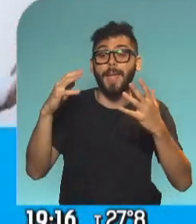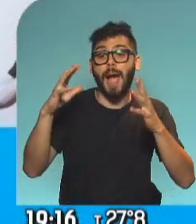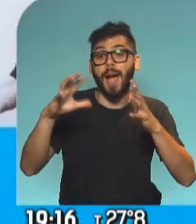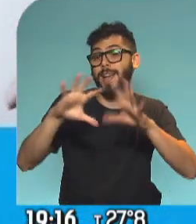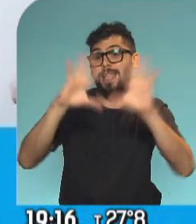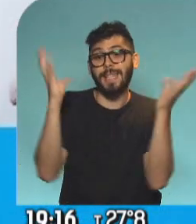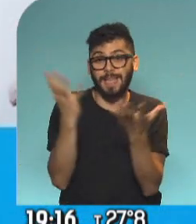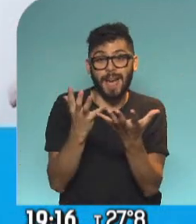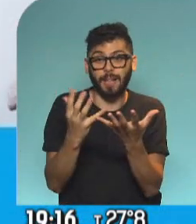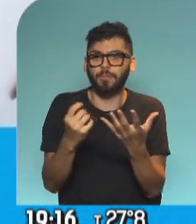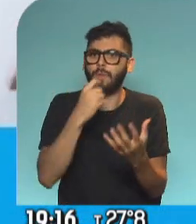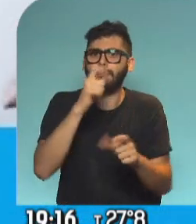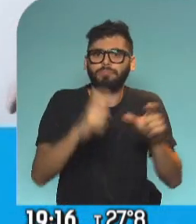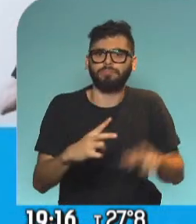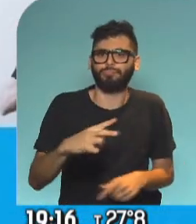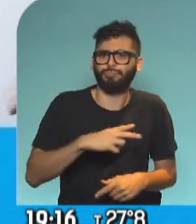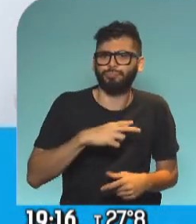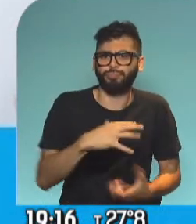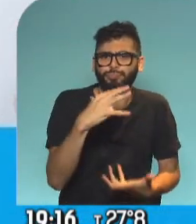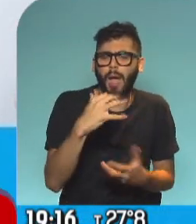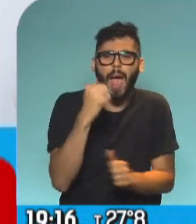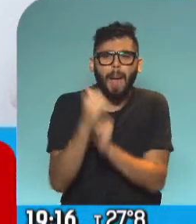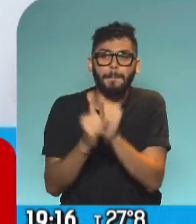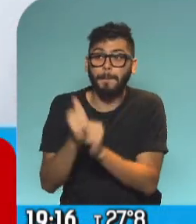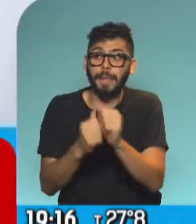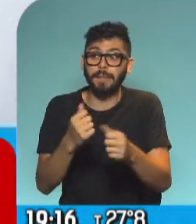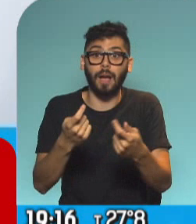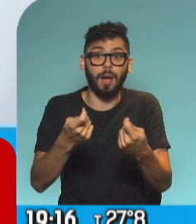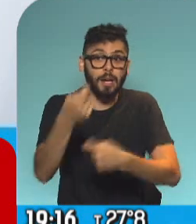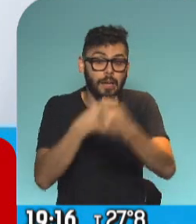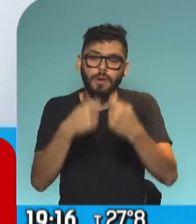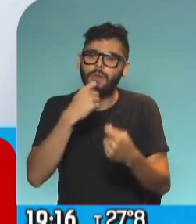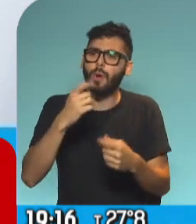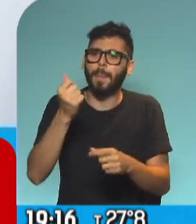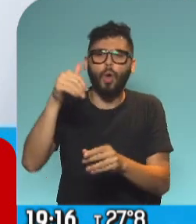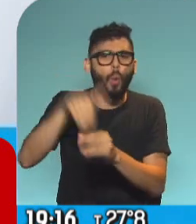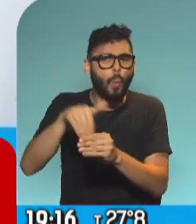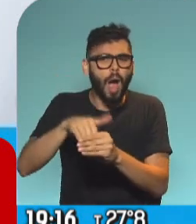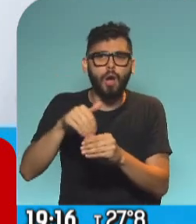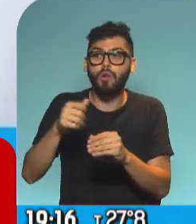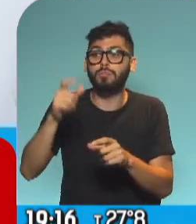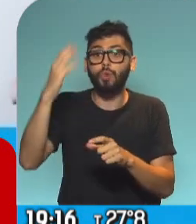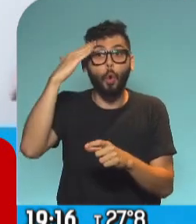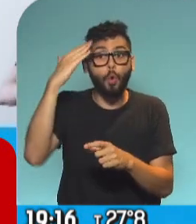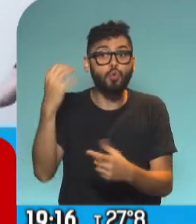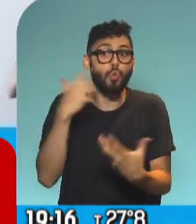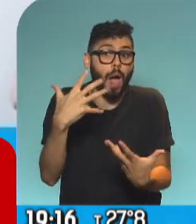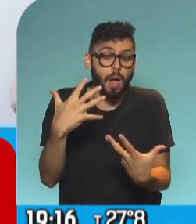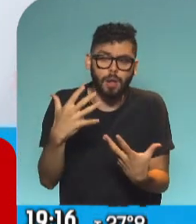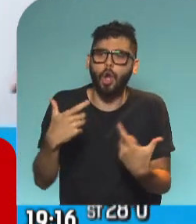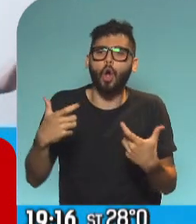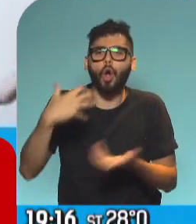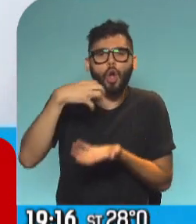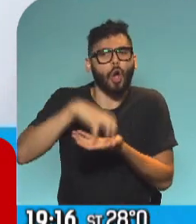codean multimillonarios, empresas que cotizan en bolsa, banqueros, representantes de la cultura, también organizaciones